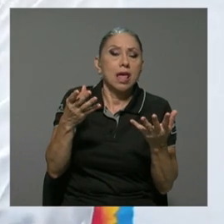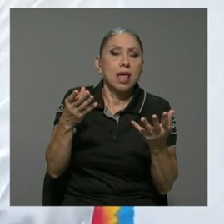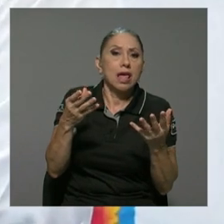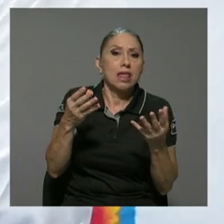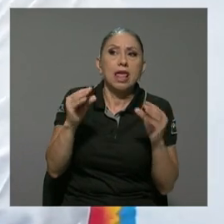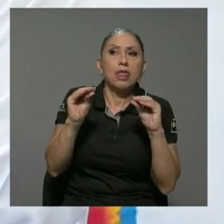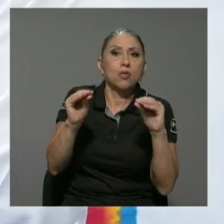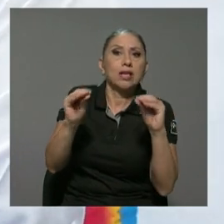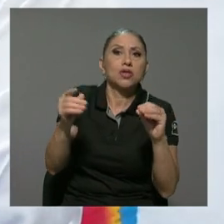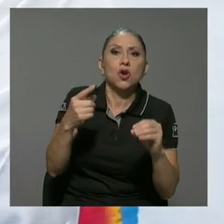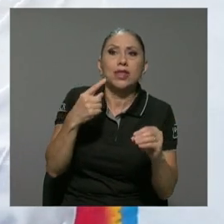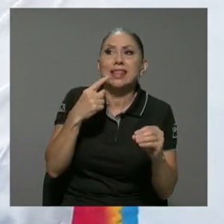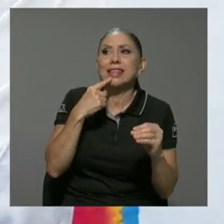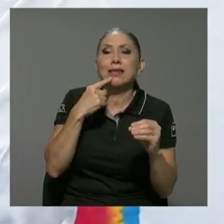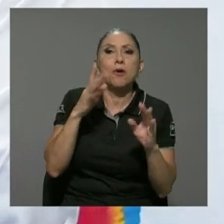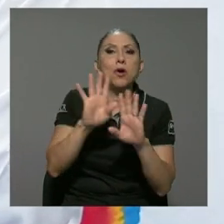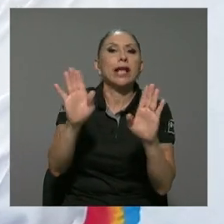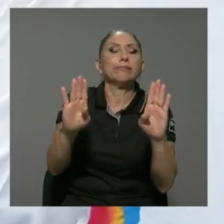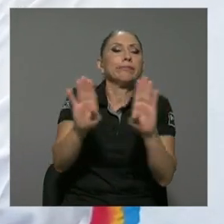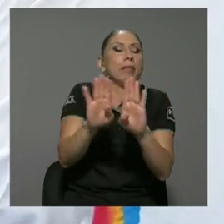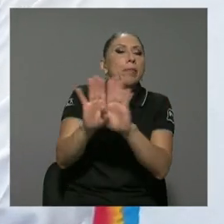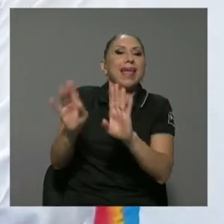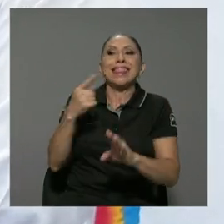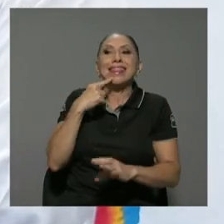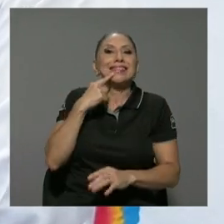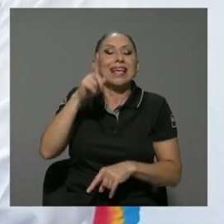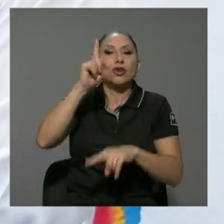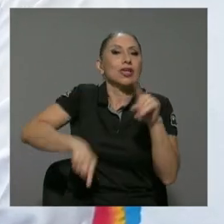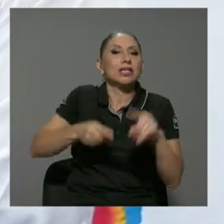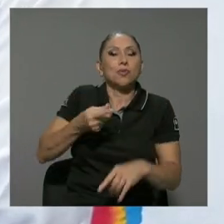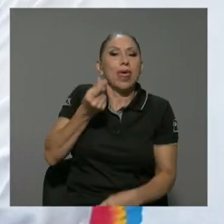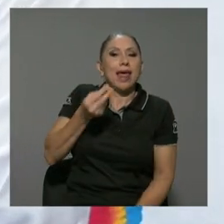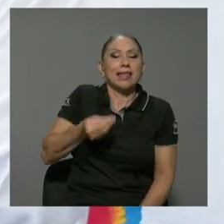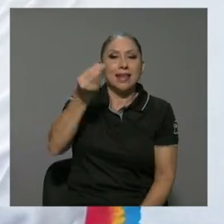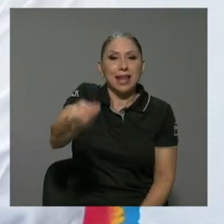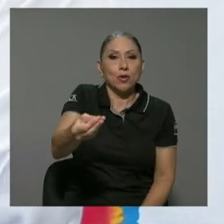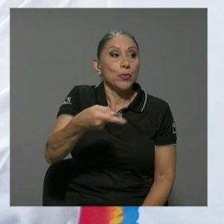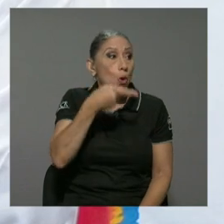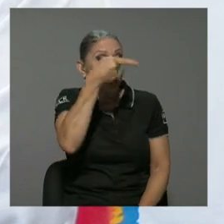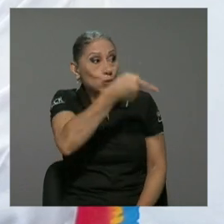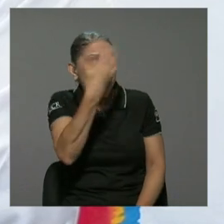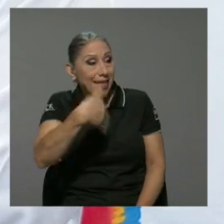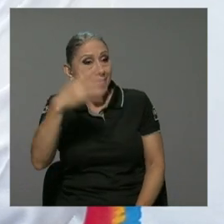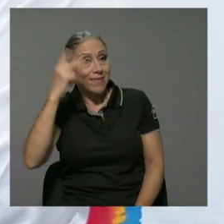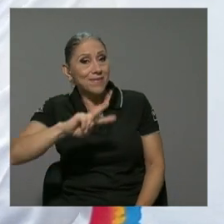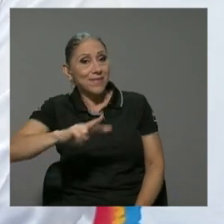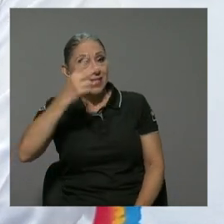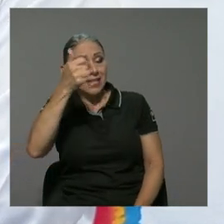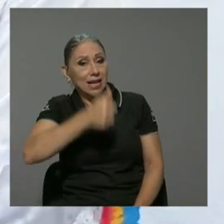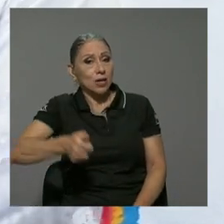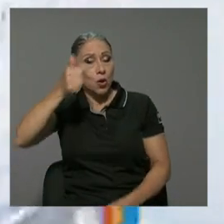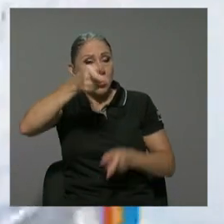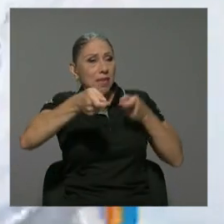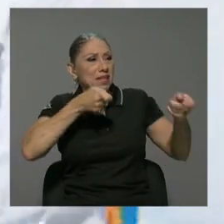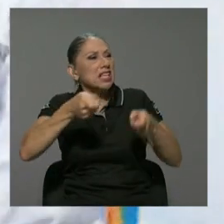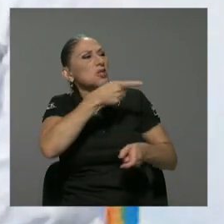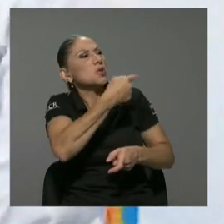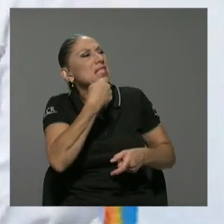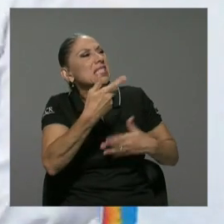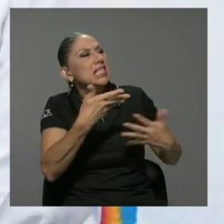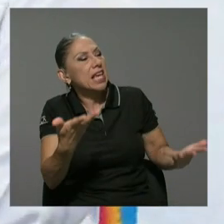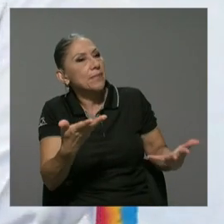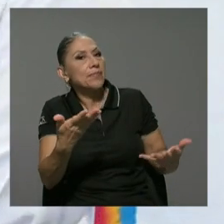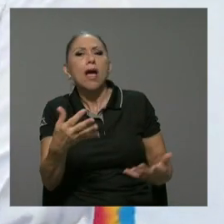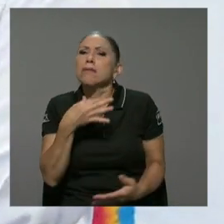que no hay dinero. ¿Qué nos puede decir usted, aparte de que usted fue vicerrector de administración? Bueno, encantado de